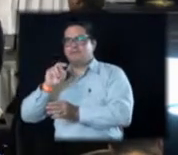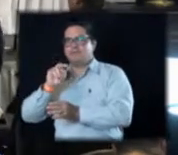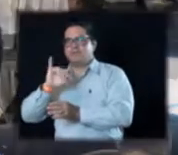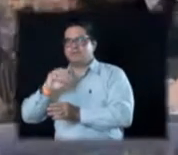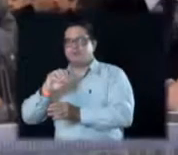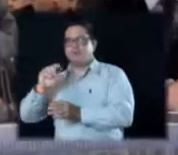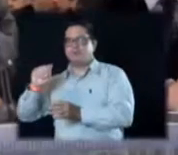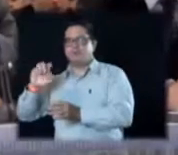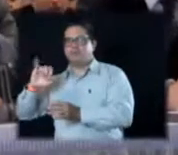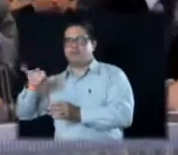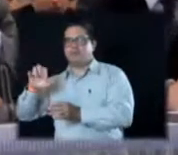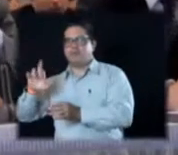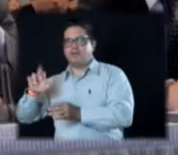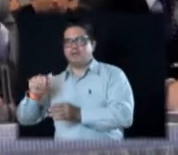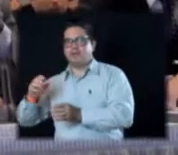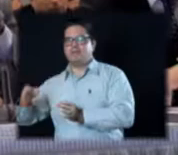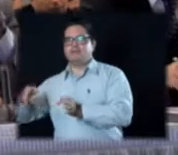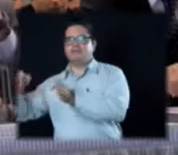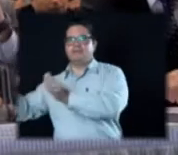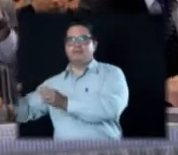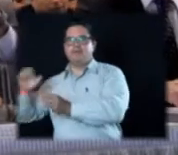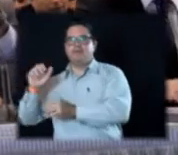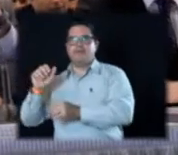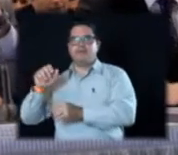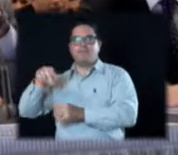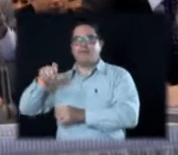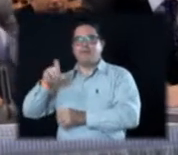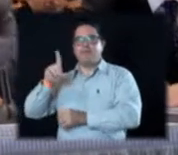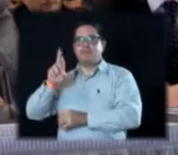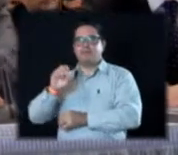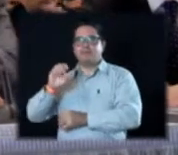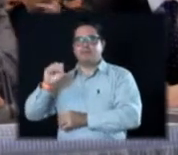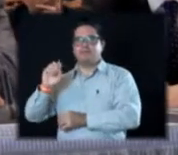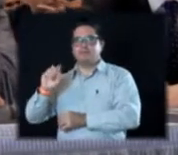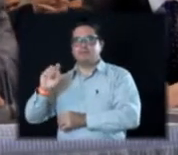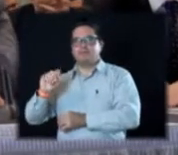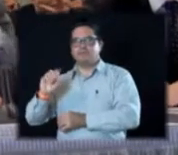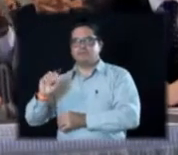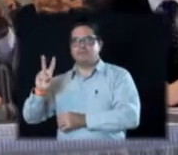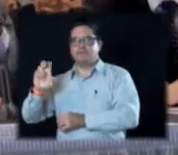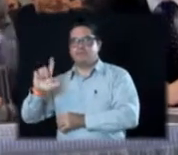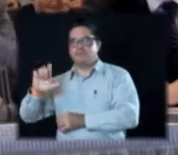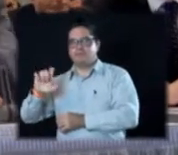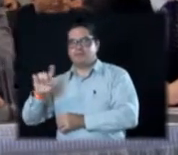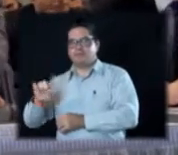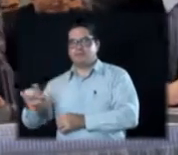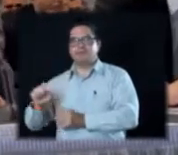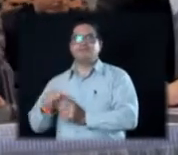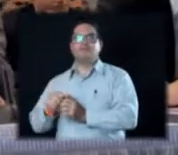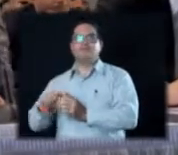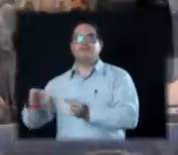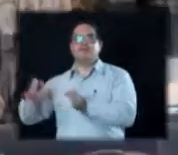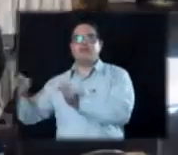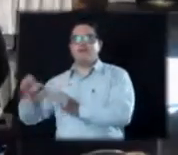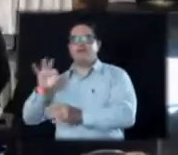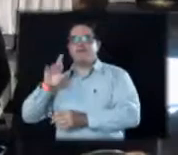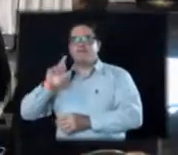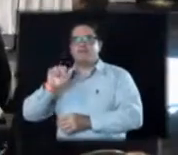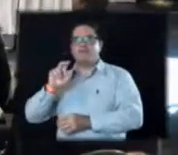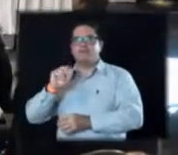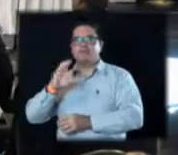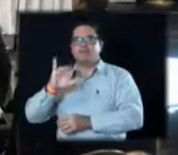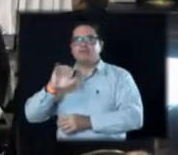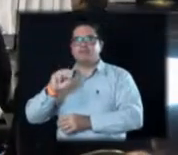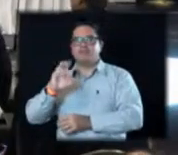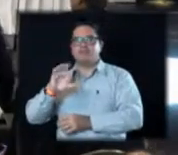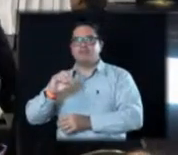Gerardo Portela Franco, AFAF. Pedro Soto Vélez, AFAF. Francisco Paredes, Puerto